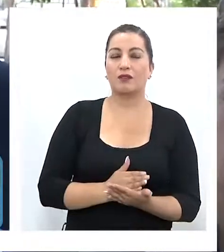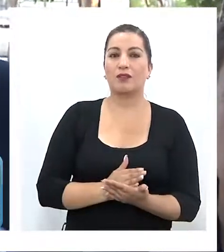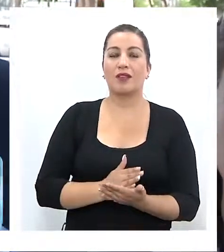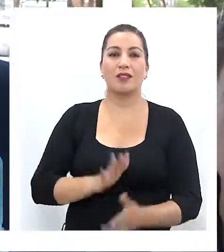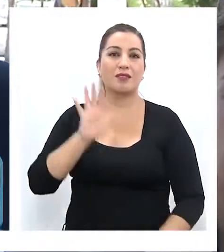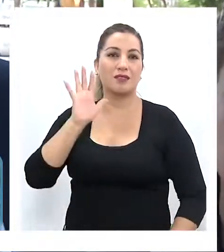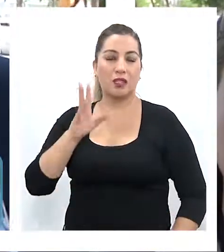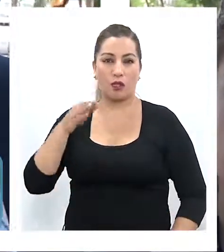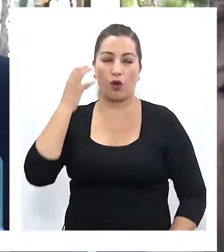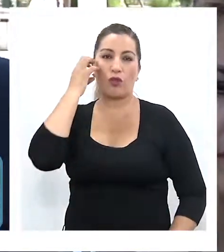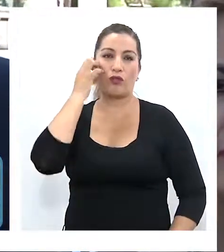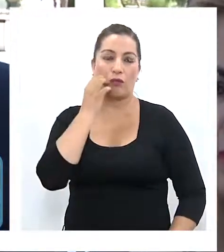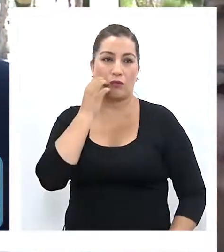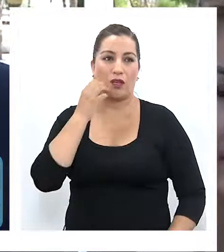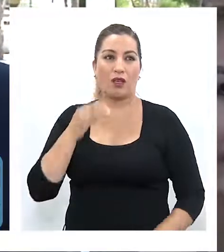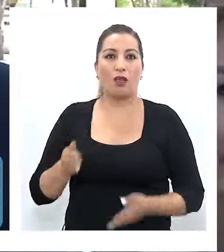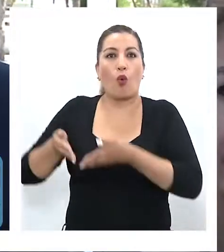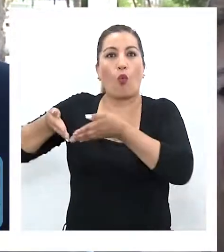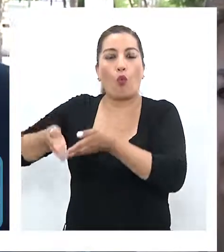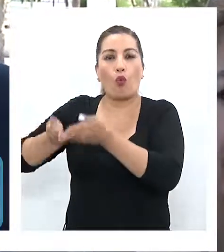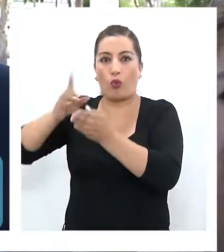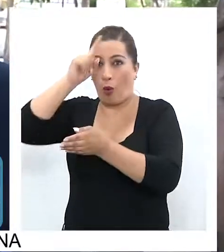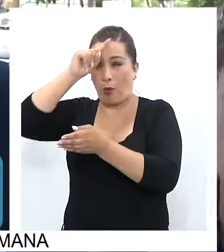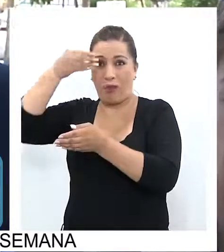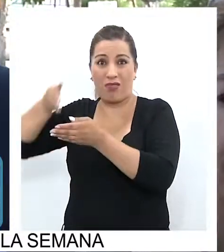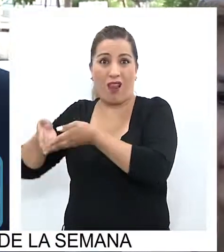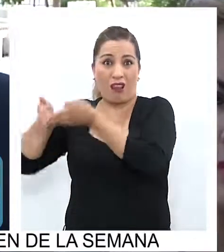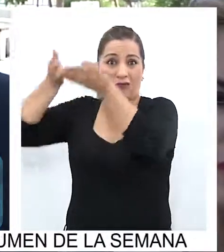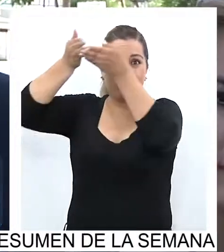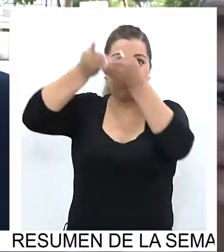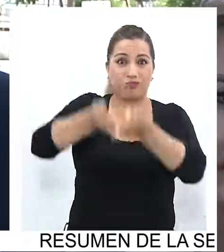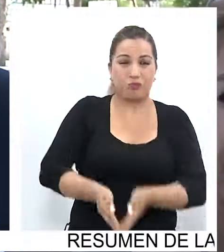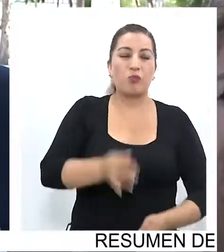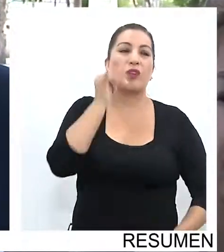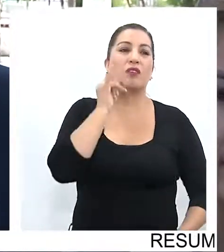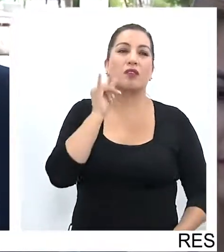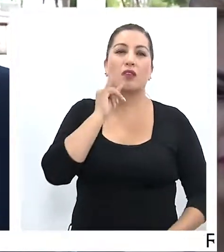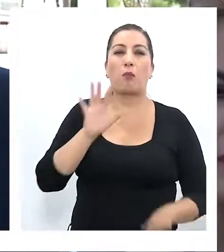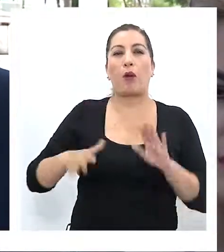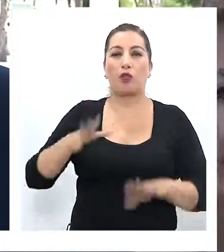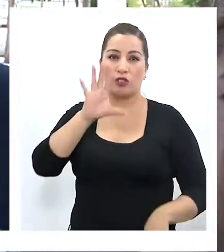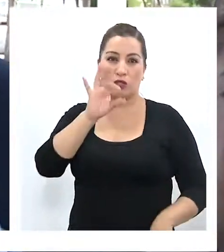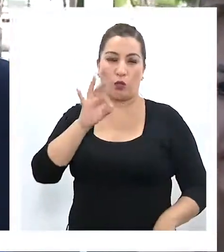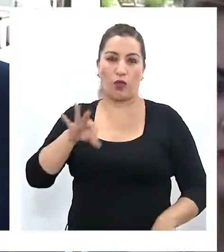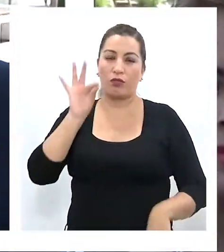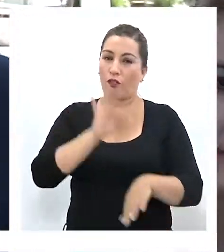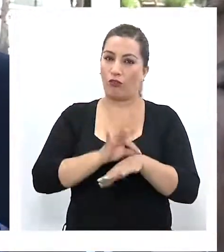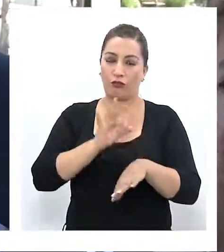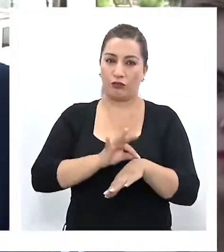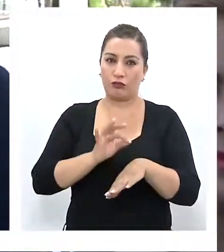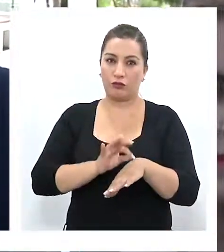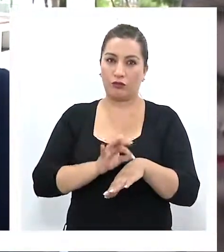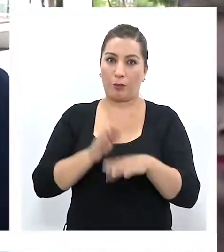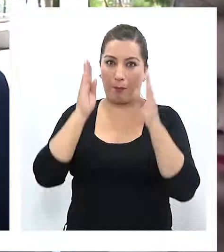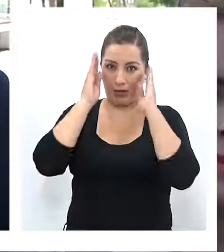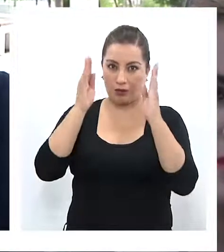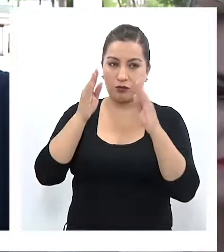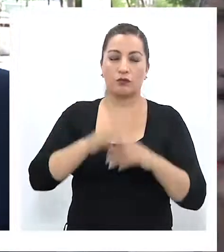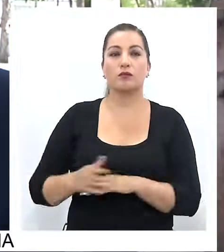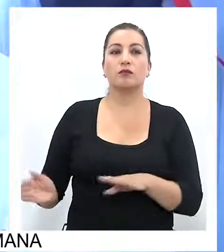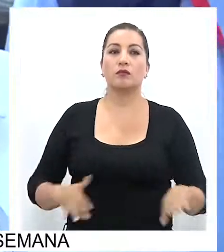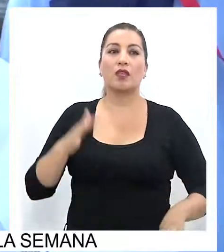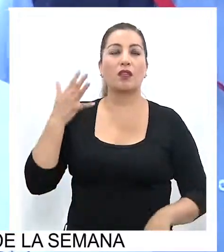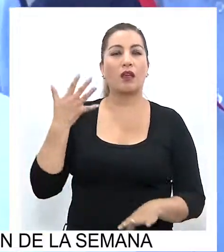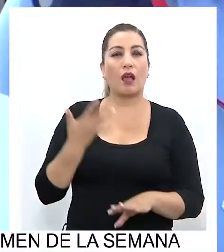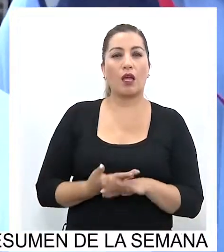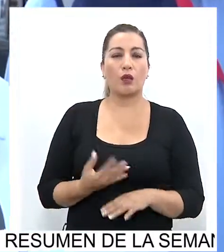y el 5 de mayo trayendo un buque hospital a la zona y alrededor de 50 médicos a atenciones de lista de espera.